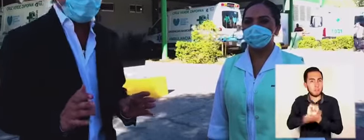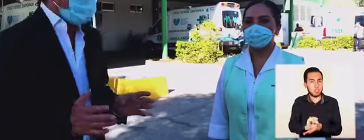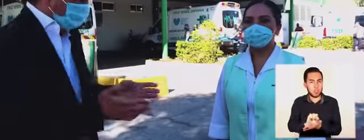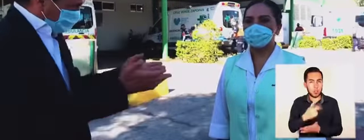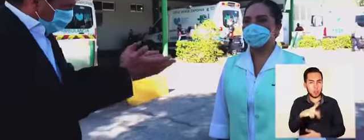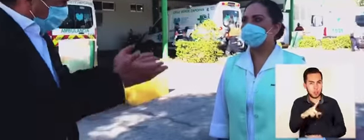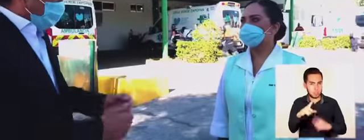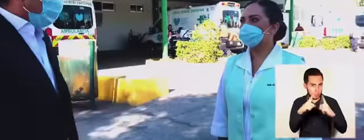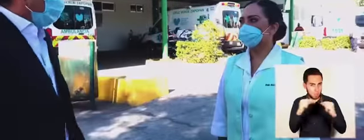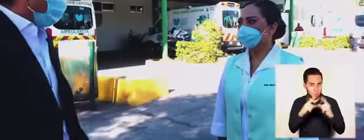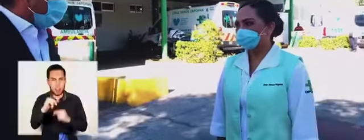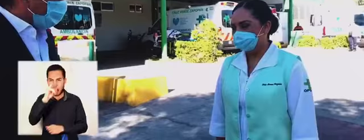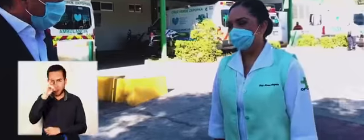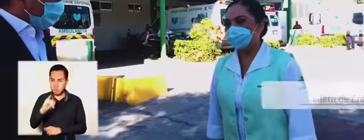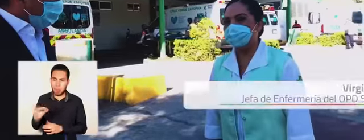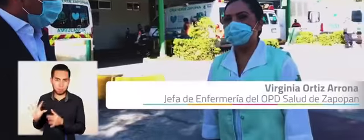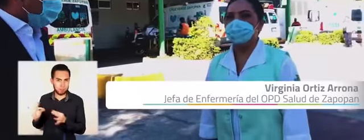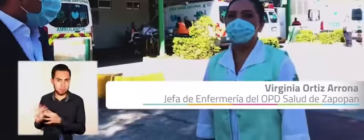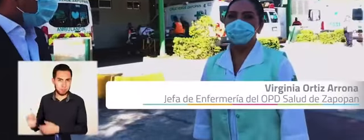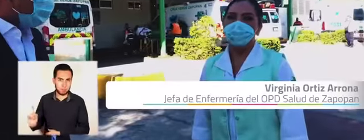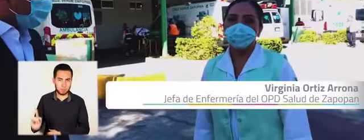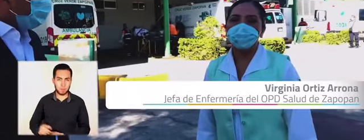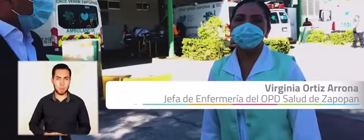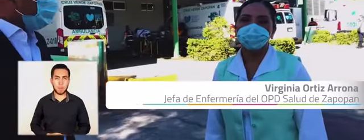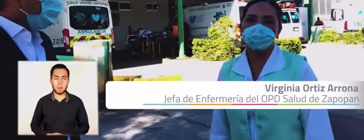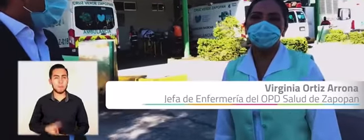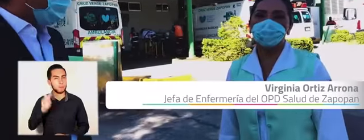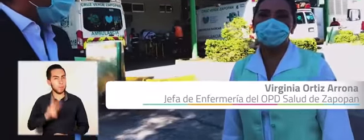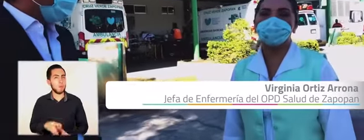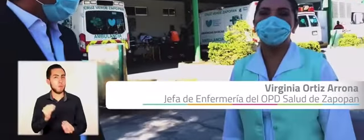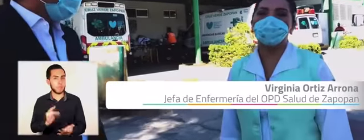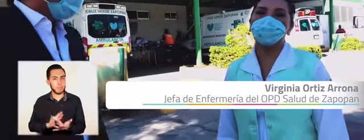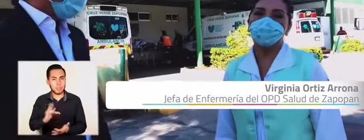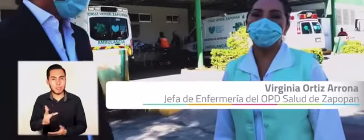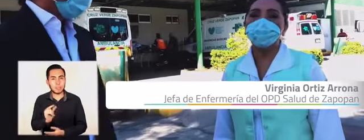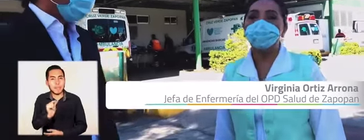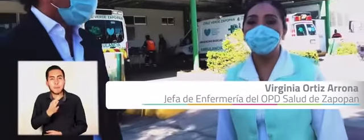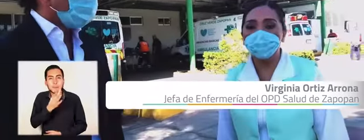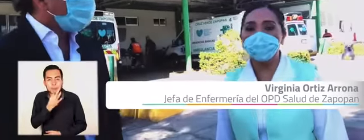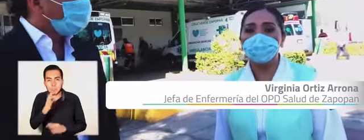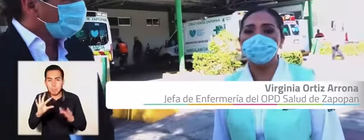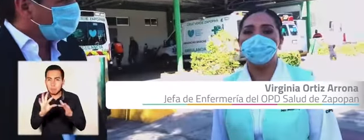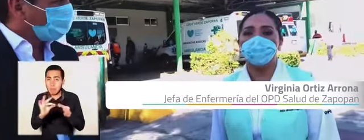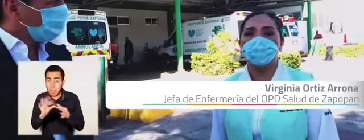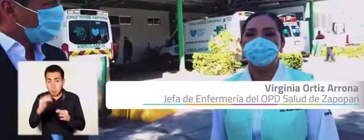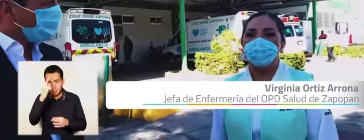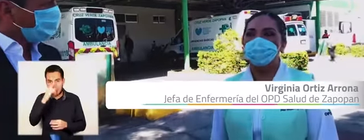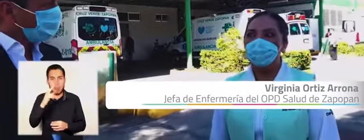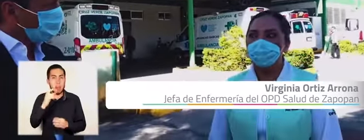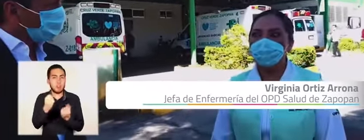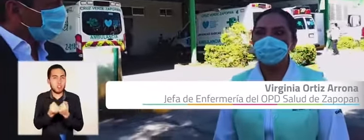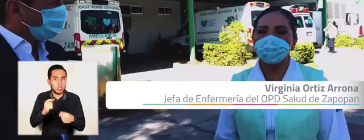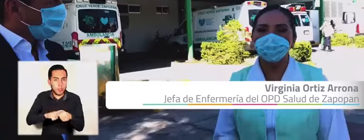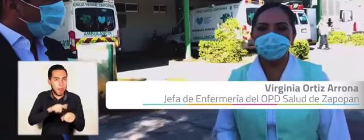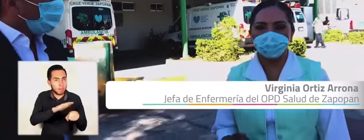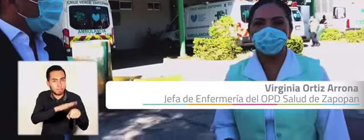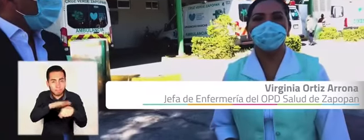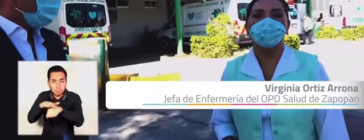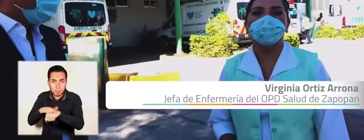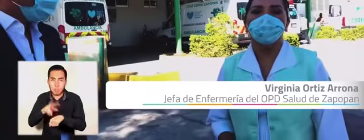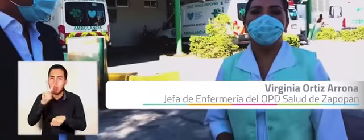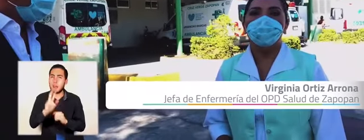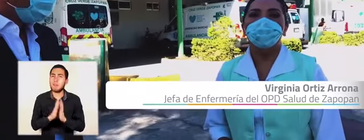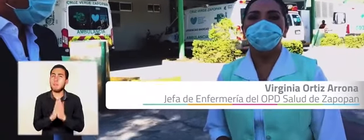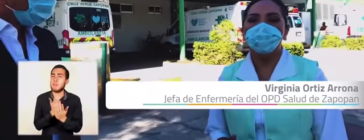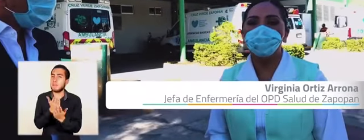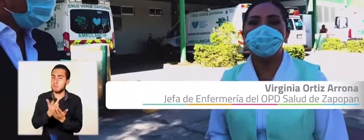médicos de Zapopan. Jefa Vicky, por favor. Gracias. Gracias por estos minutos para poder hacer un llamado a la sociedad y pedirles que nos